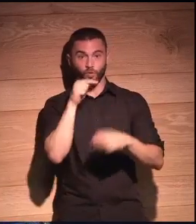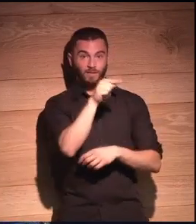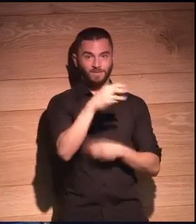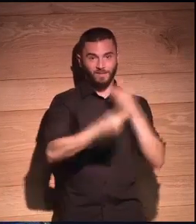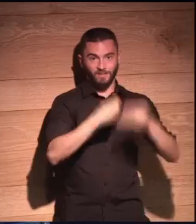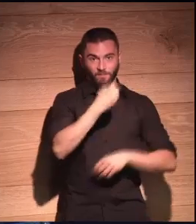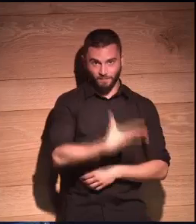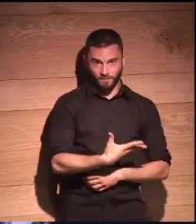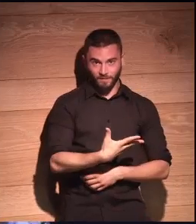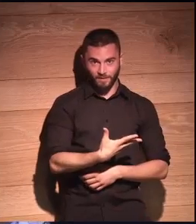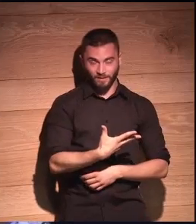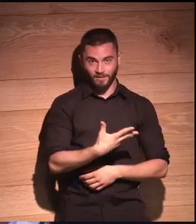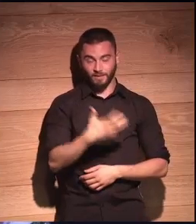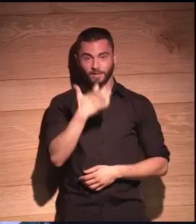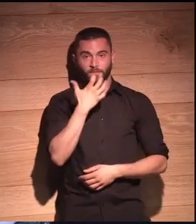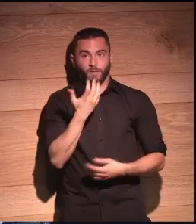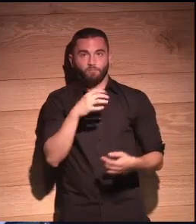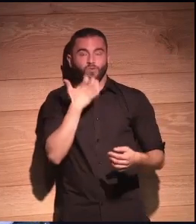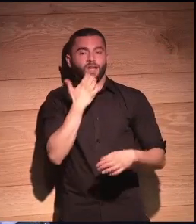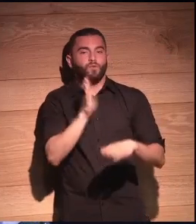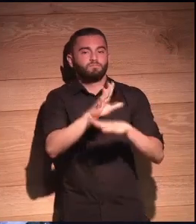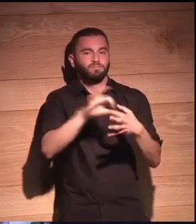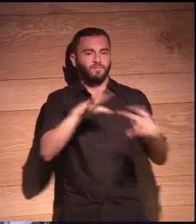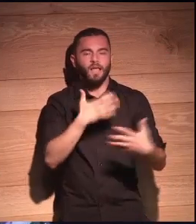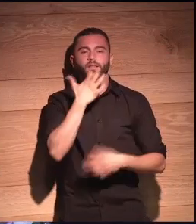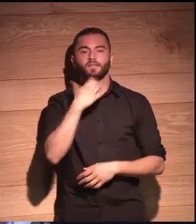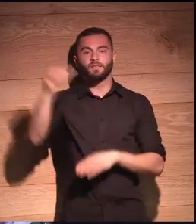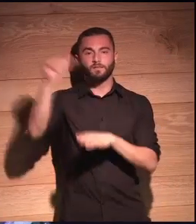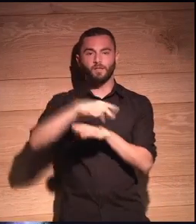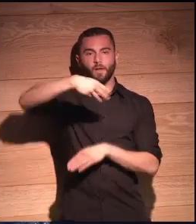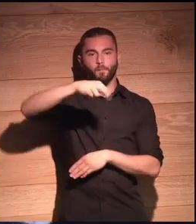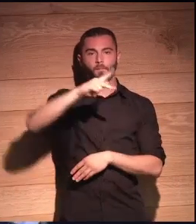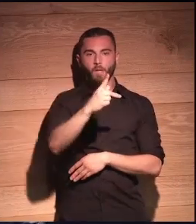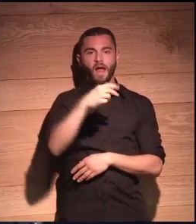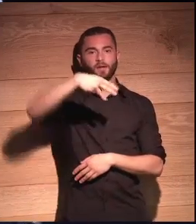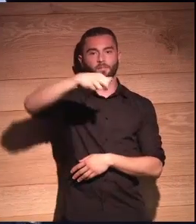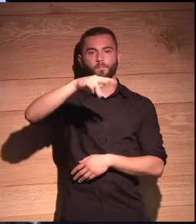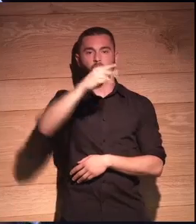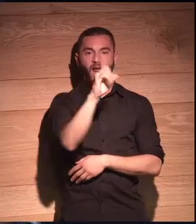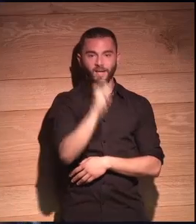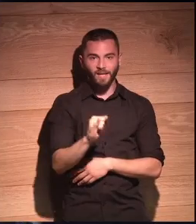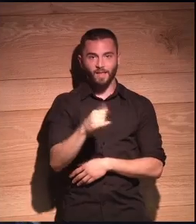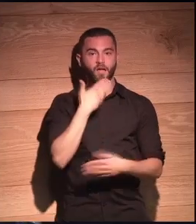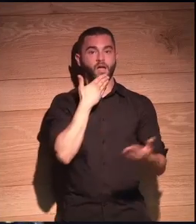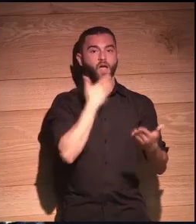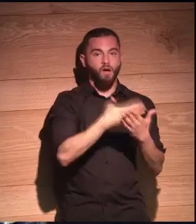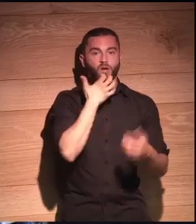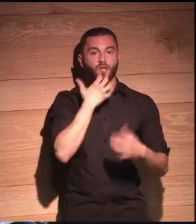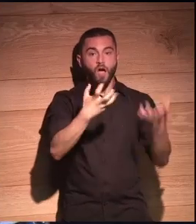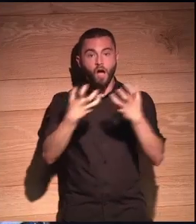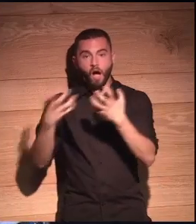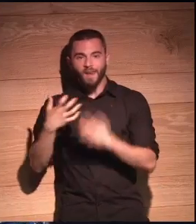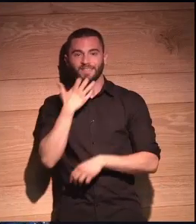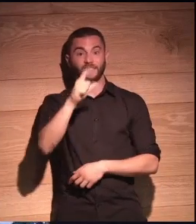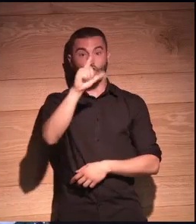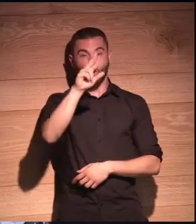ver, pero... O sea, si haces una película sobre Marc Márquez, pues es aburrida porque siempre gana. En cambio, si la haces sobre